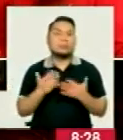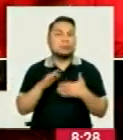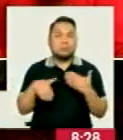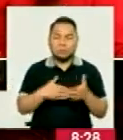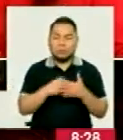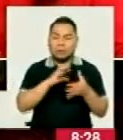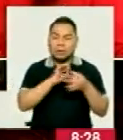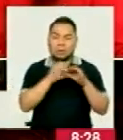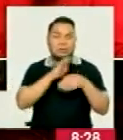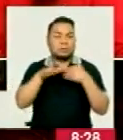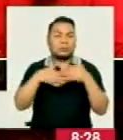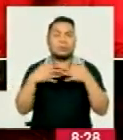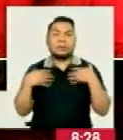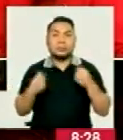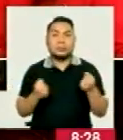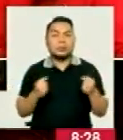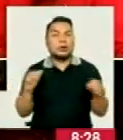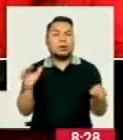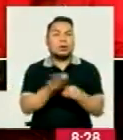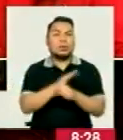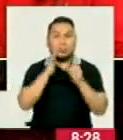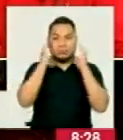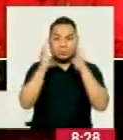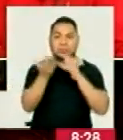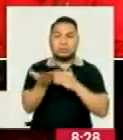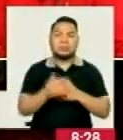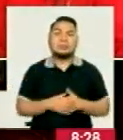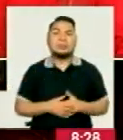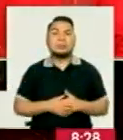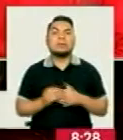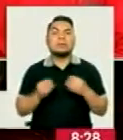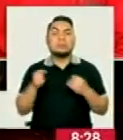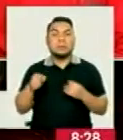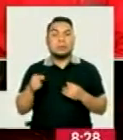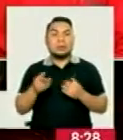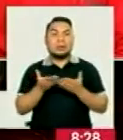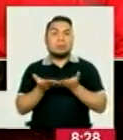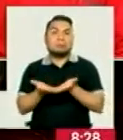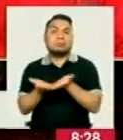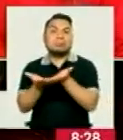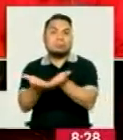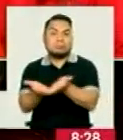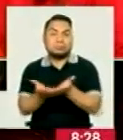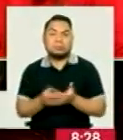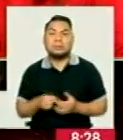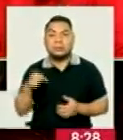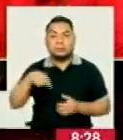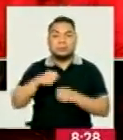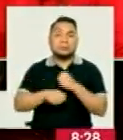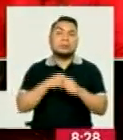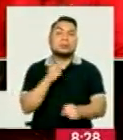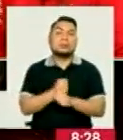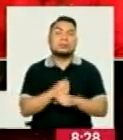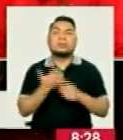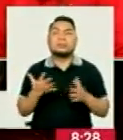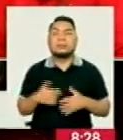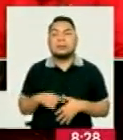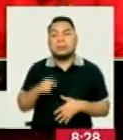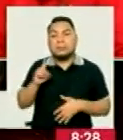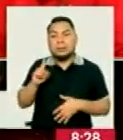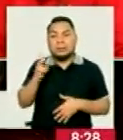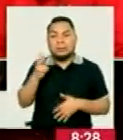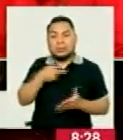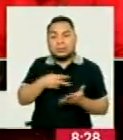cadena, digamos, de salud es completa la que se ofrece. Justamente en estos PIAS, este año, solamente entre la primera y la